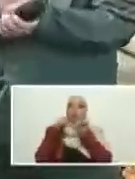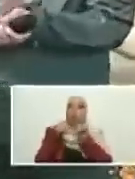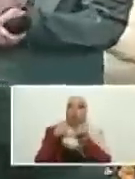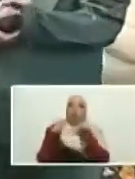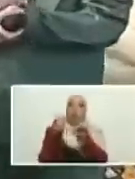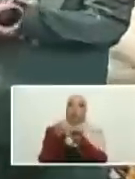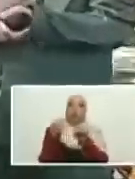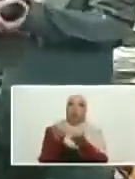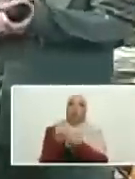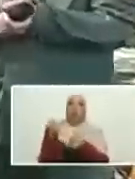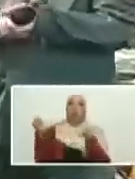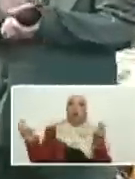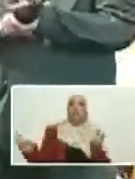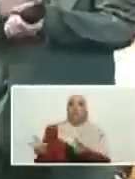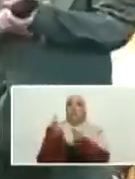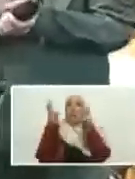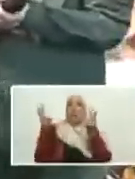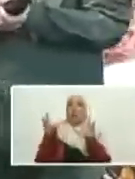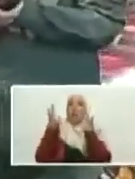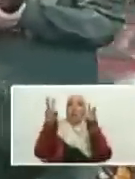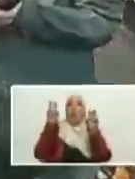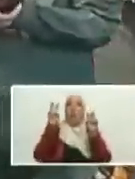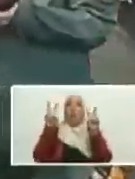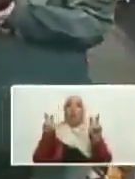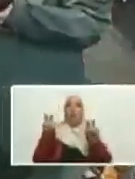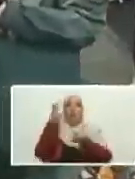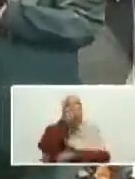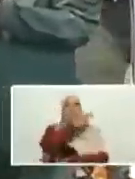marcha victoriosa de una nueva Fuerza